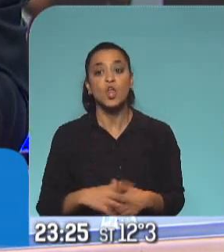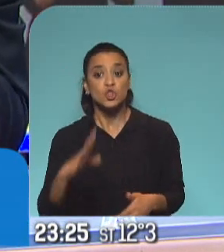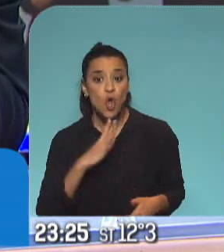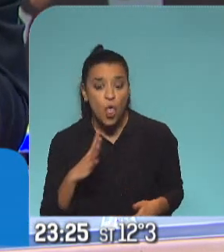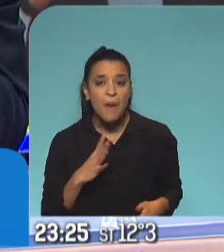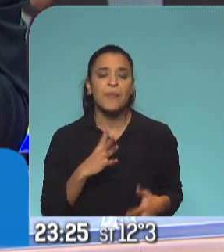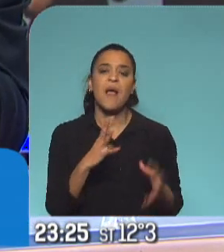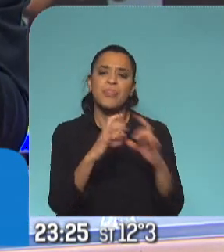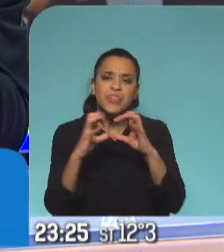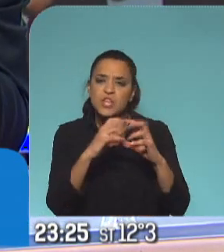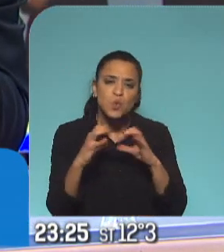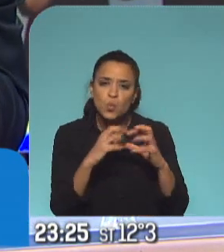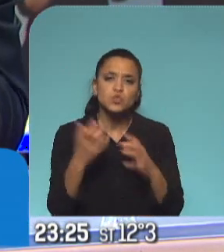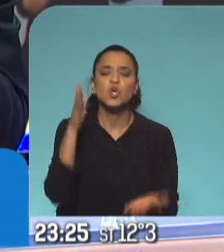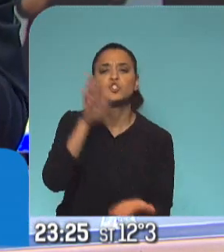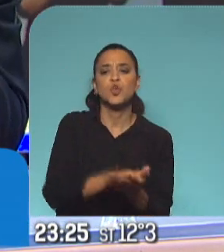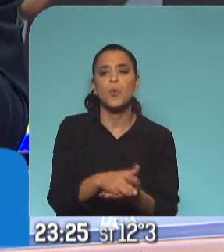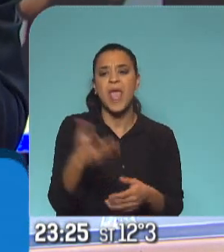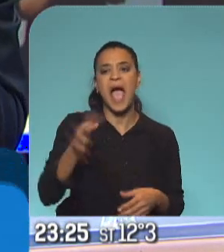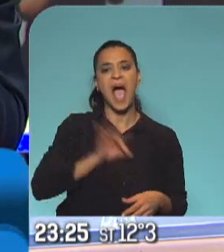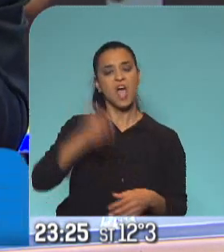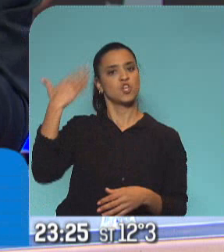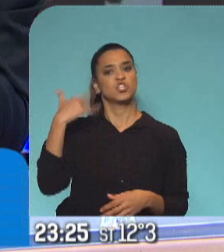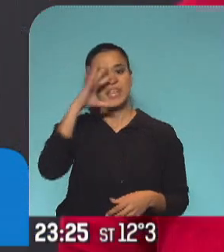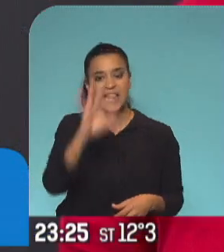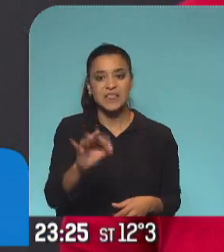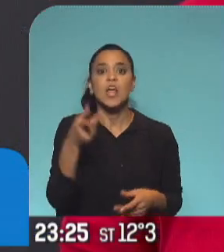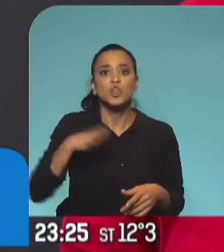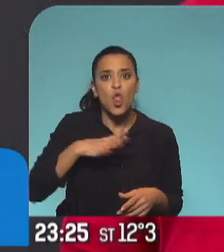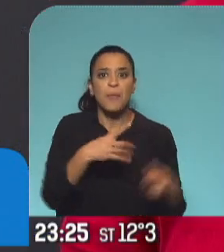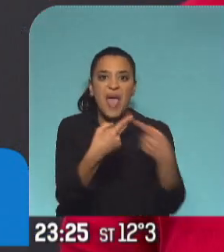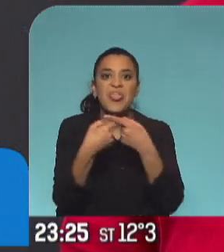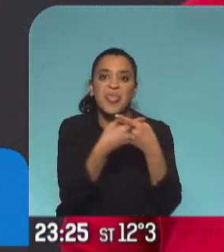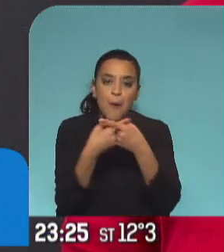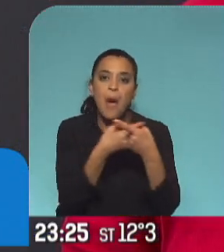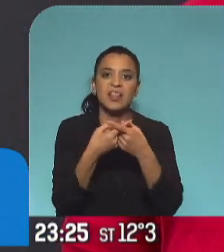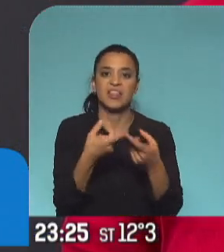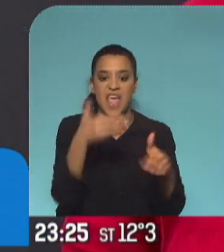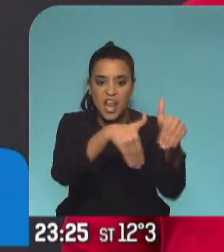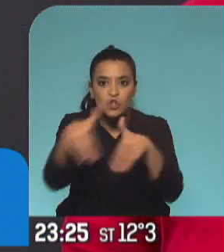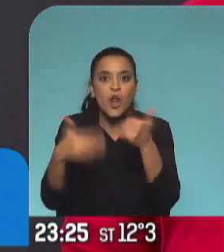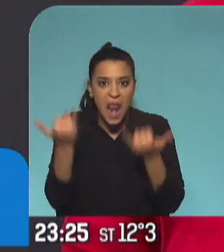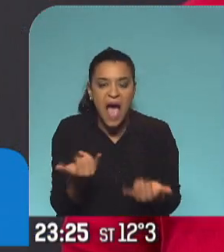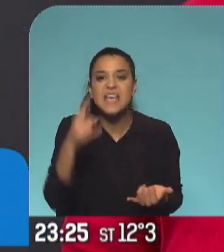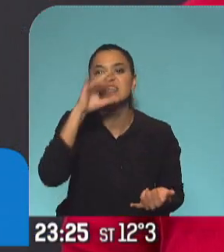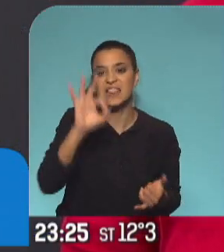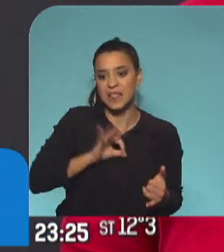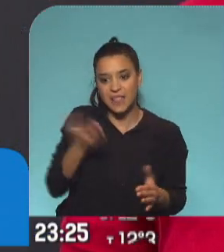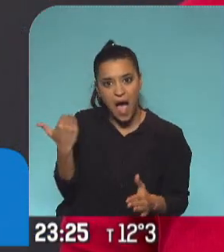todavía la discusión sobre los 70 sigue siendo un motivo de debate electoral. Sí, sí, los 70 y qué pasa